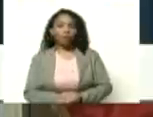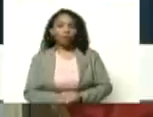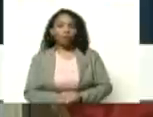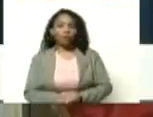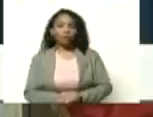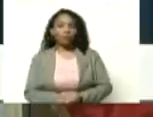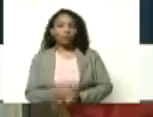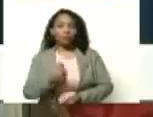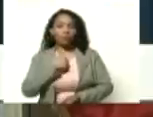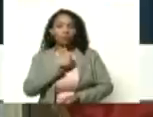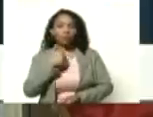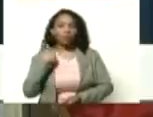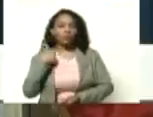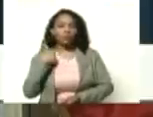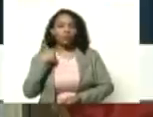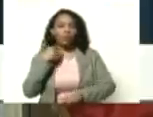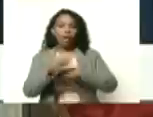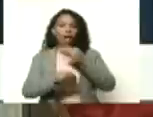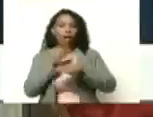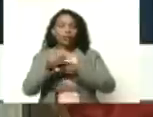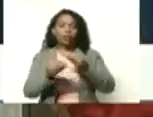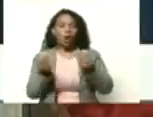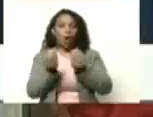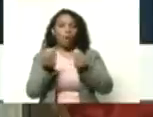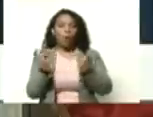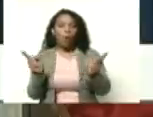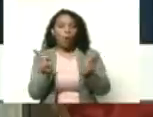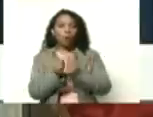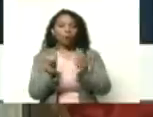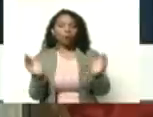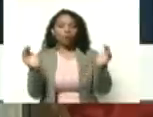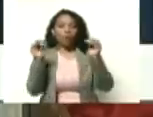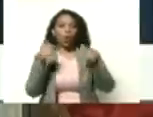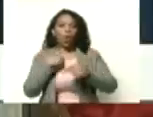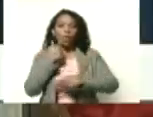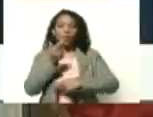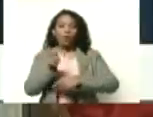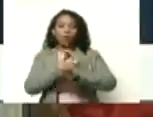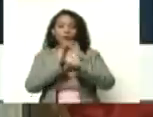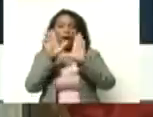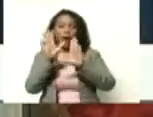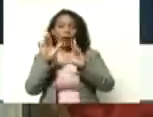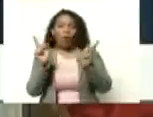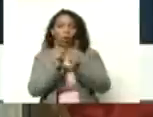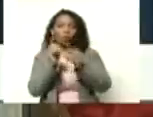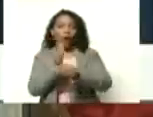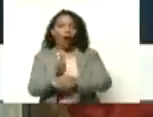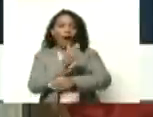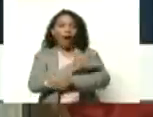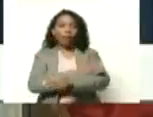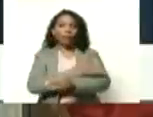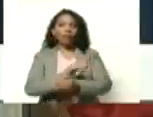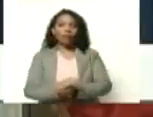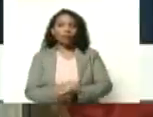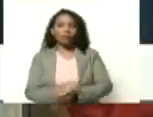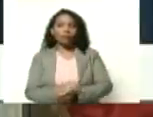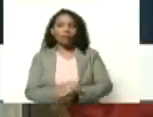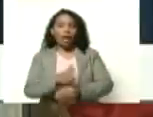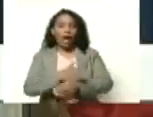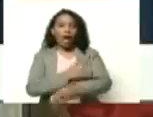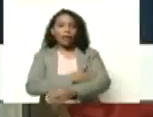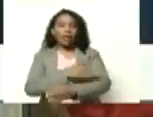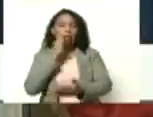yo quiero hacer un paréntesis para recordar lo que dijimos en nuestras declaraciones previas ante este caso